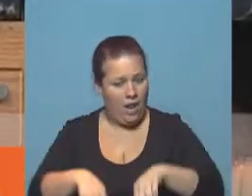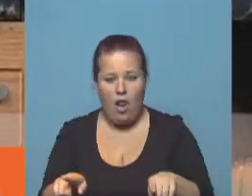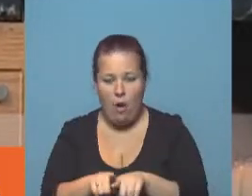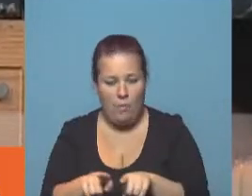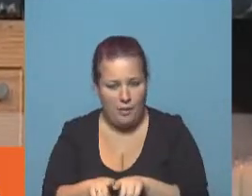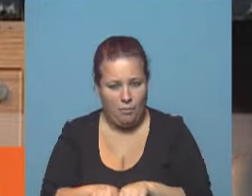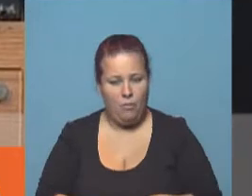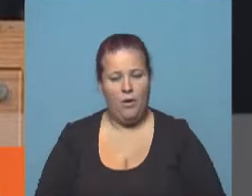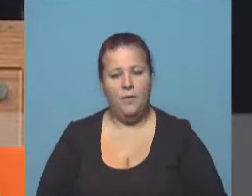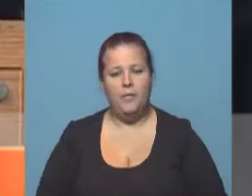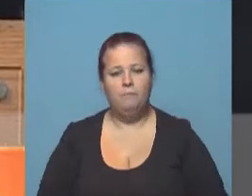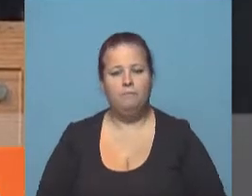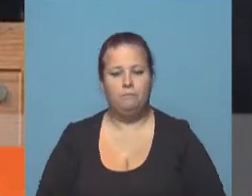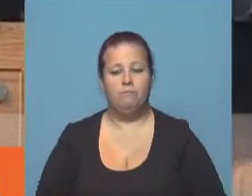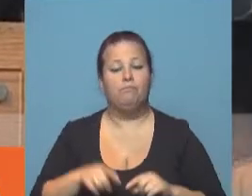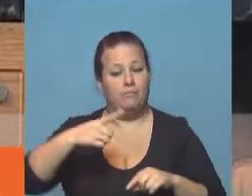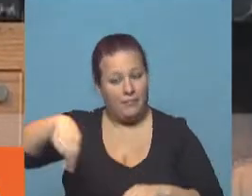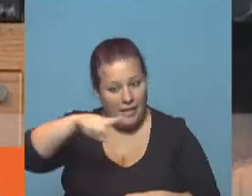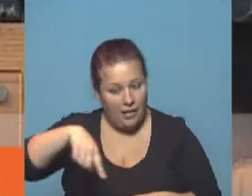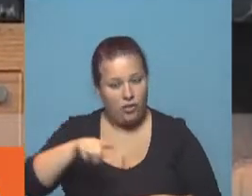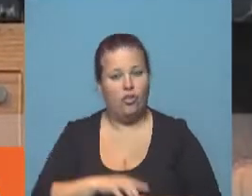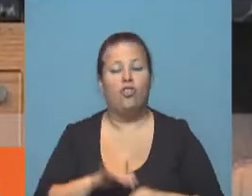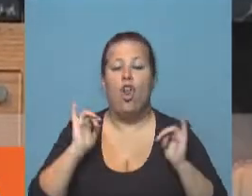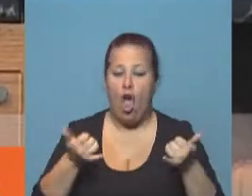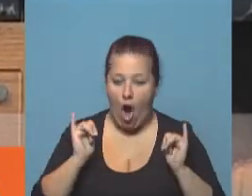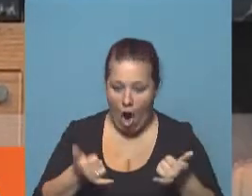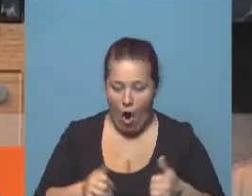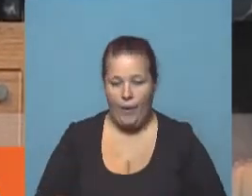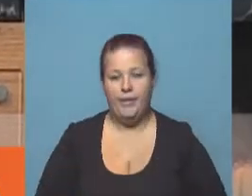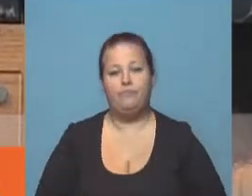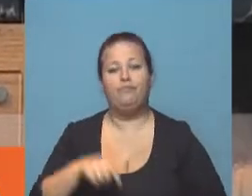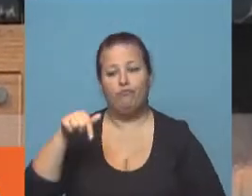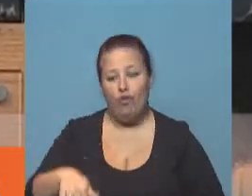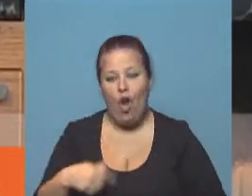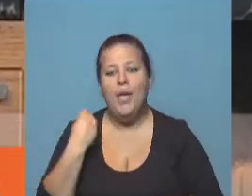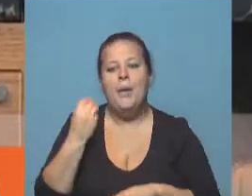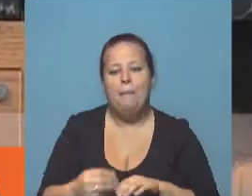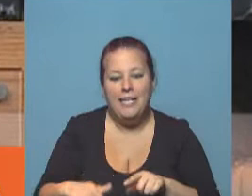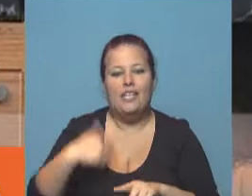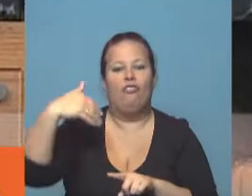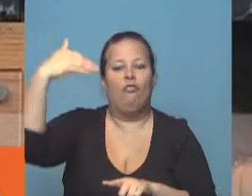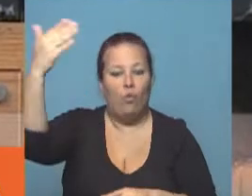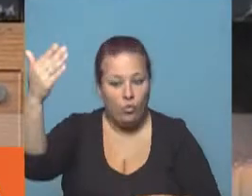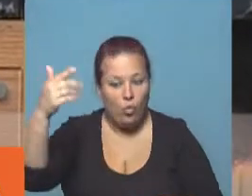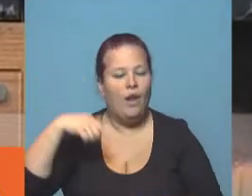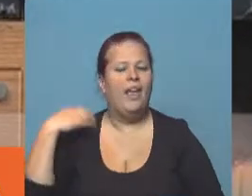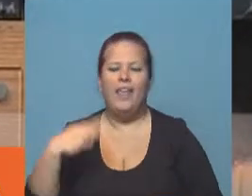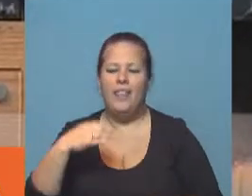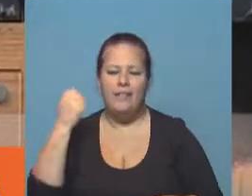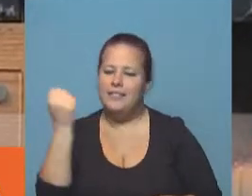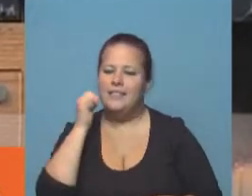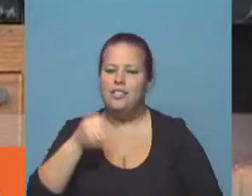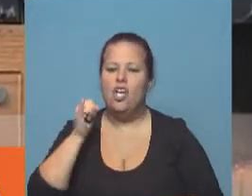ahora. Con ellos, los jóvenes, que hoy son el presente y el futuro, tenemos la